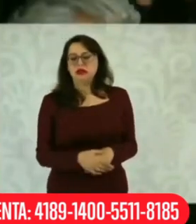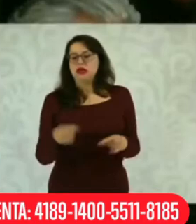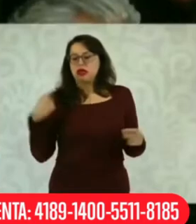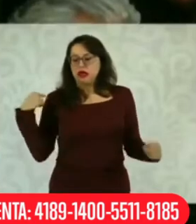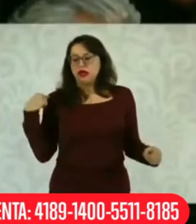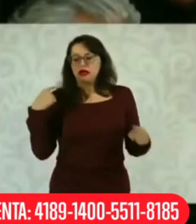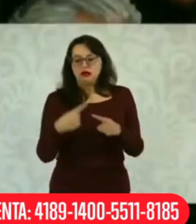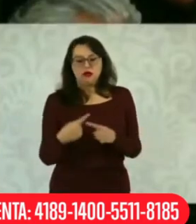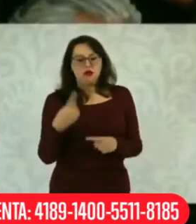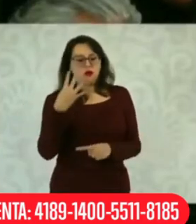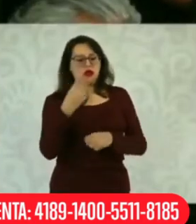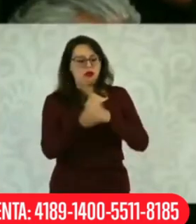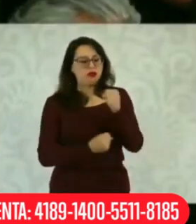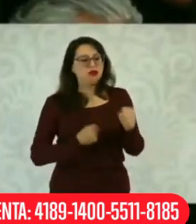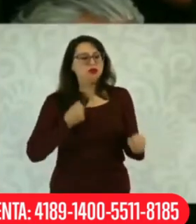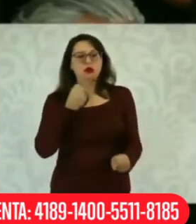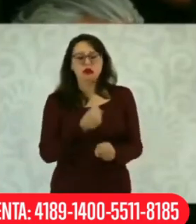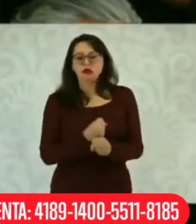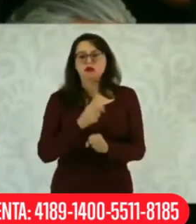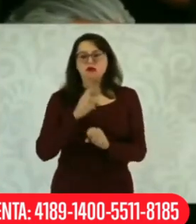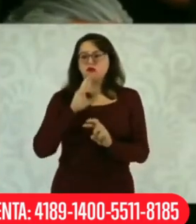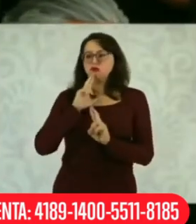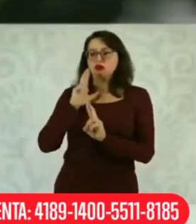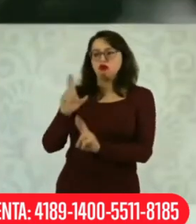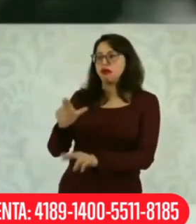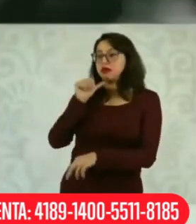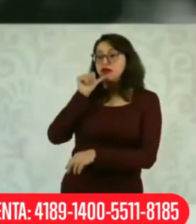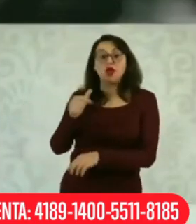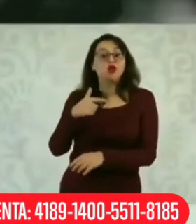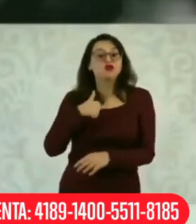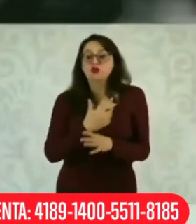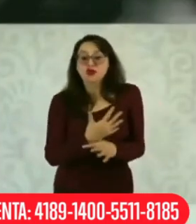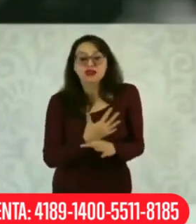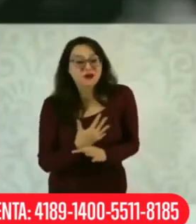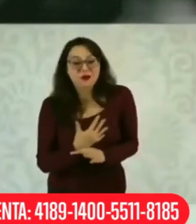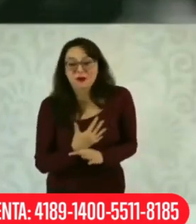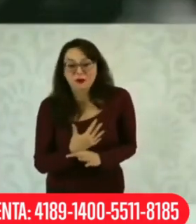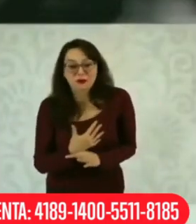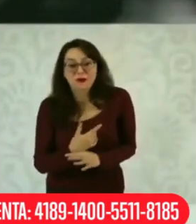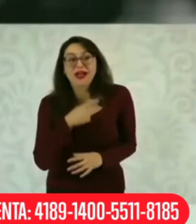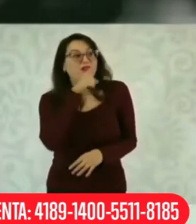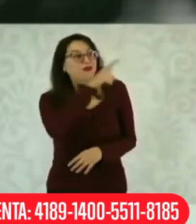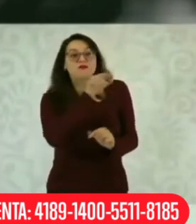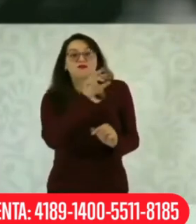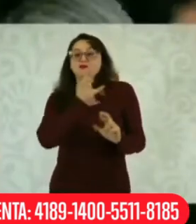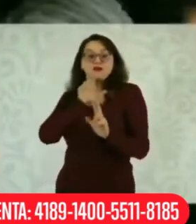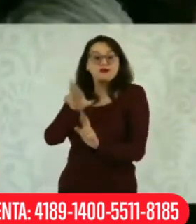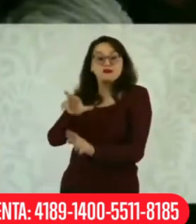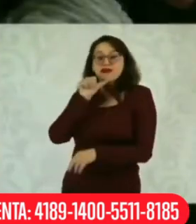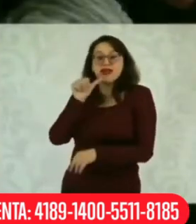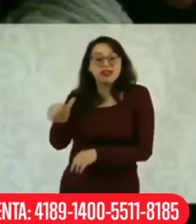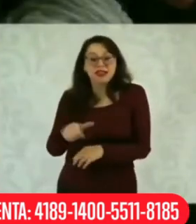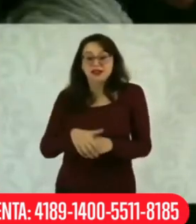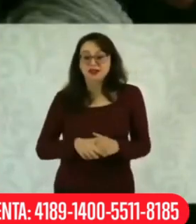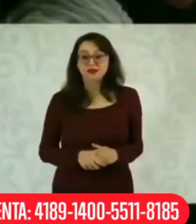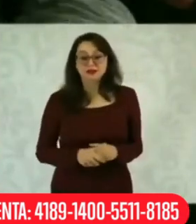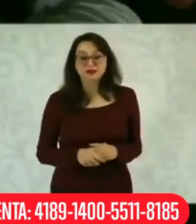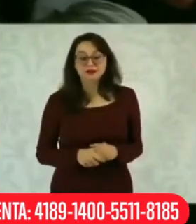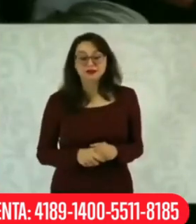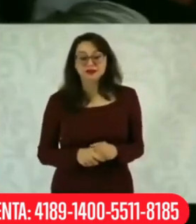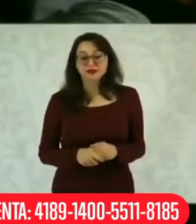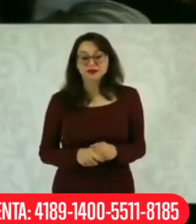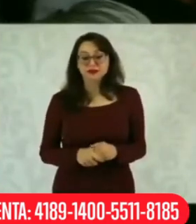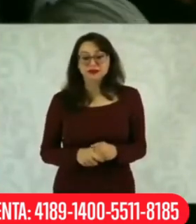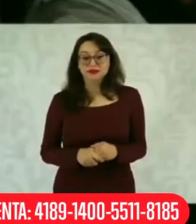pronunciaron en contra de lo que hizo la Fiscalía General de la República. No es que yo lo mencione, es Sí, que claro. no lo hicieron. Pero tampoco una declaración